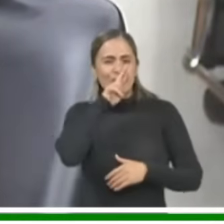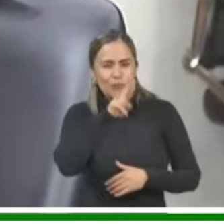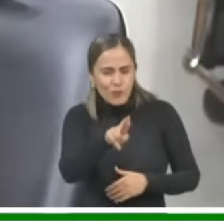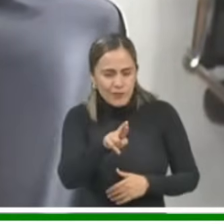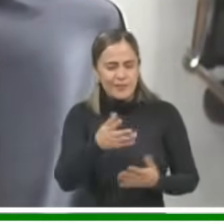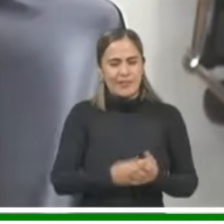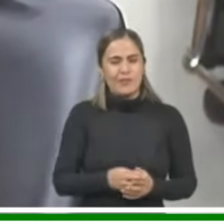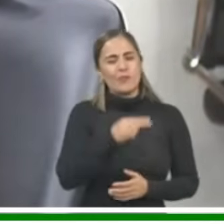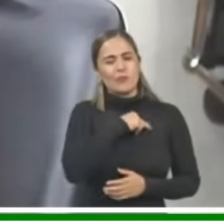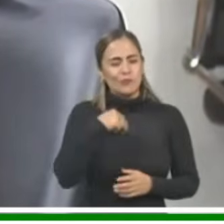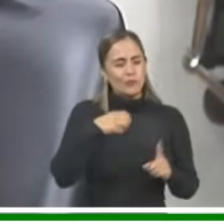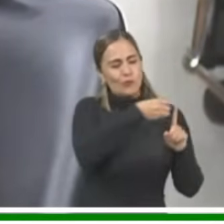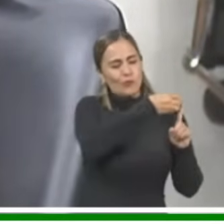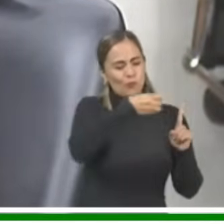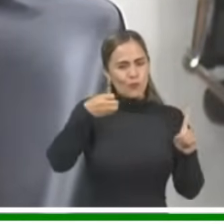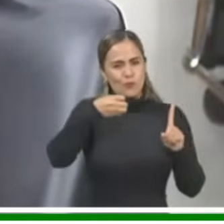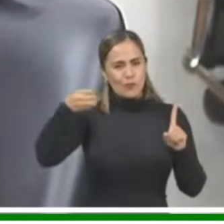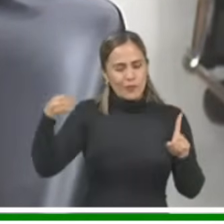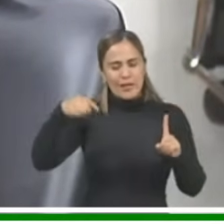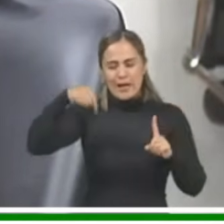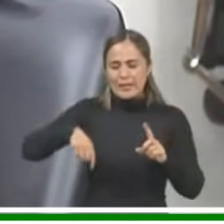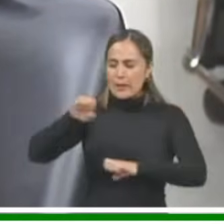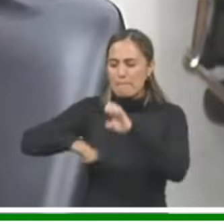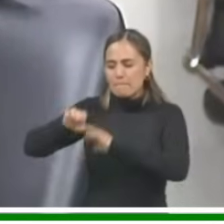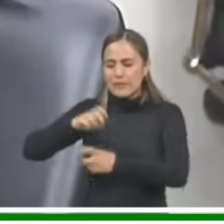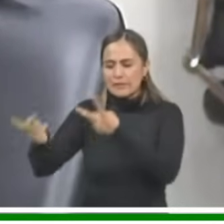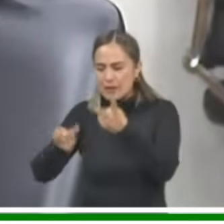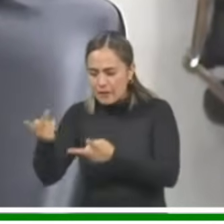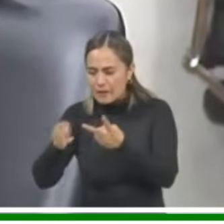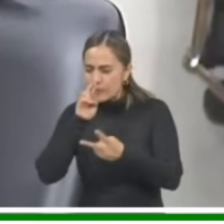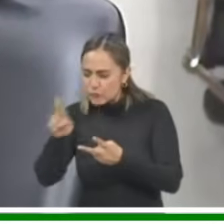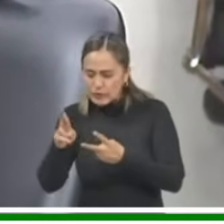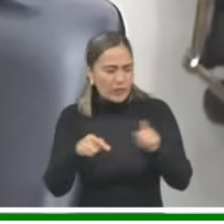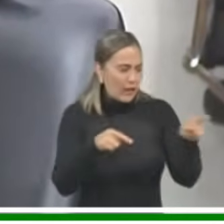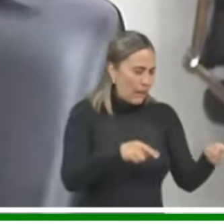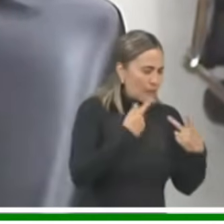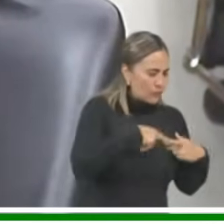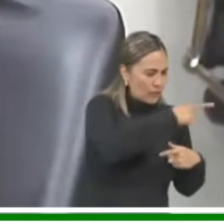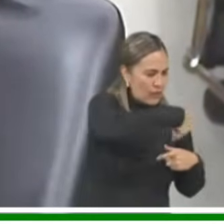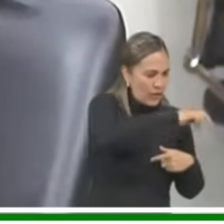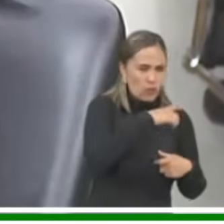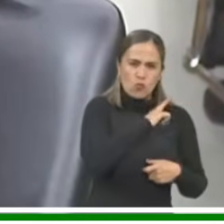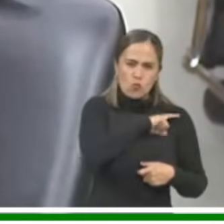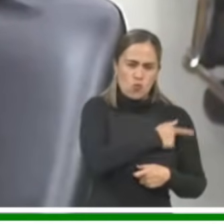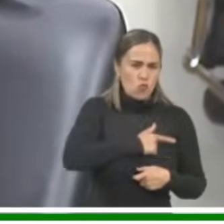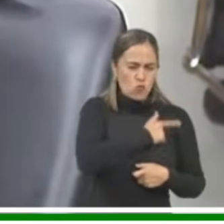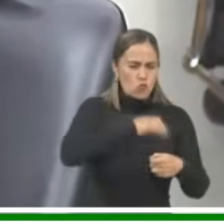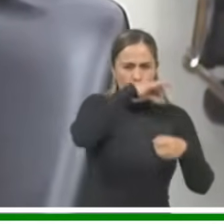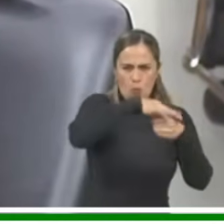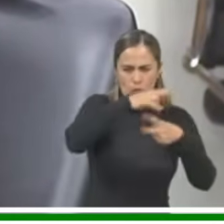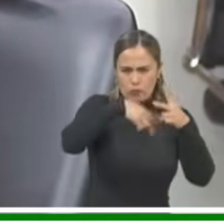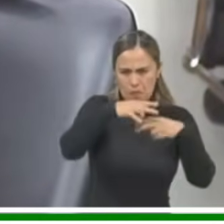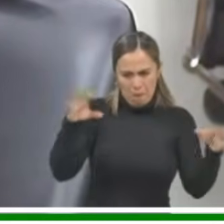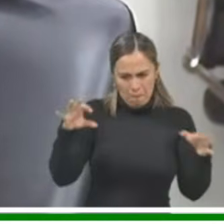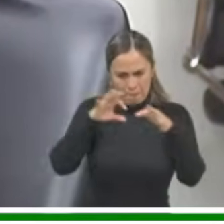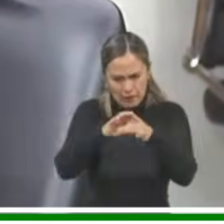coherencia que hubo en los ejercicios de las encuestas con el resultado final de la elección en el proceso electoral. Señoras